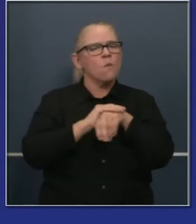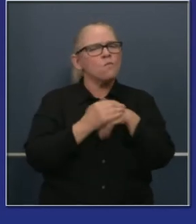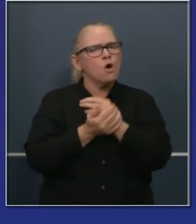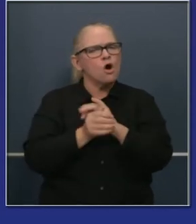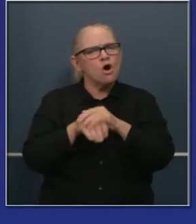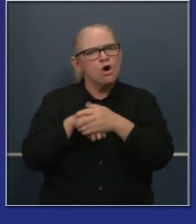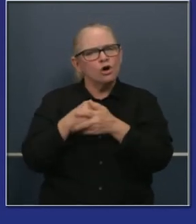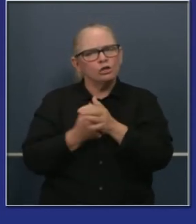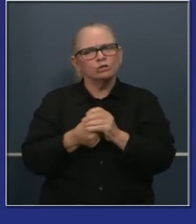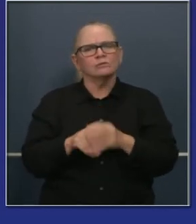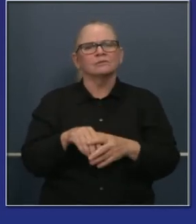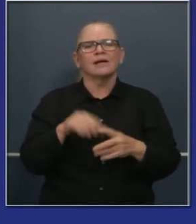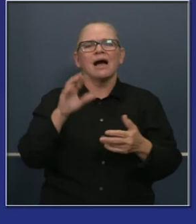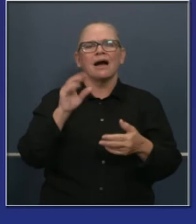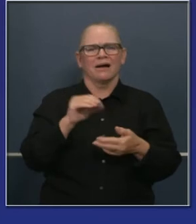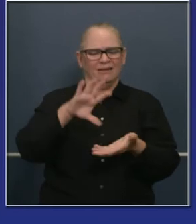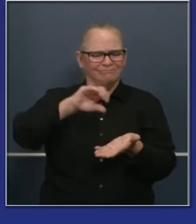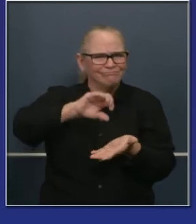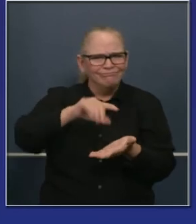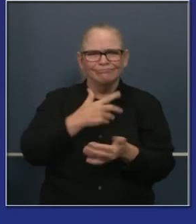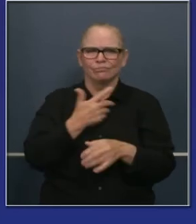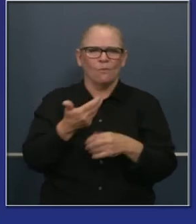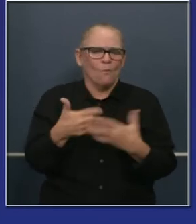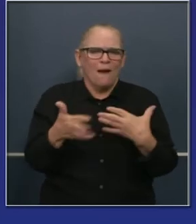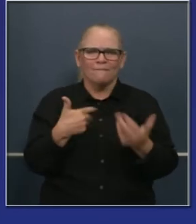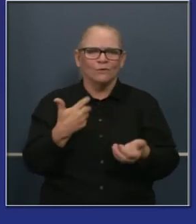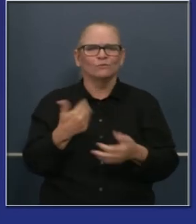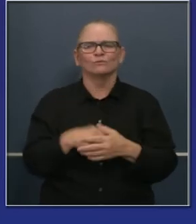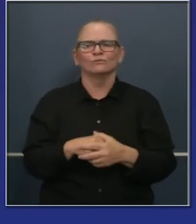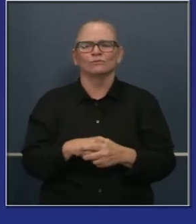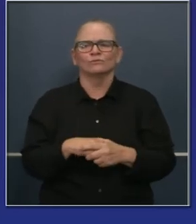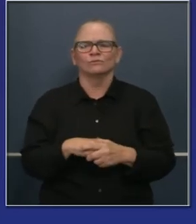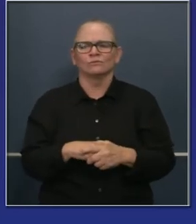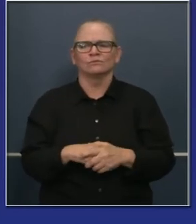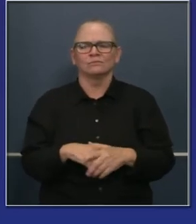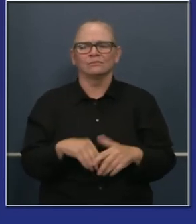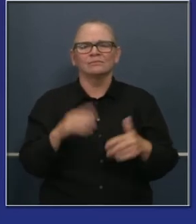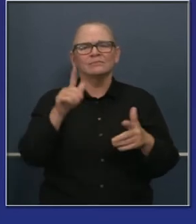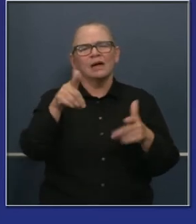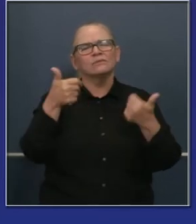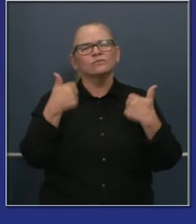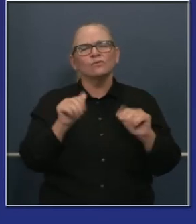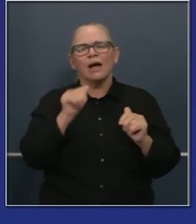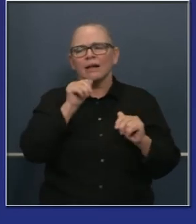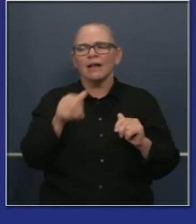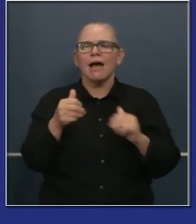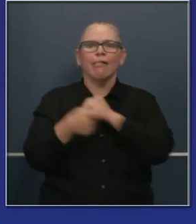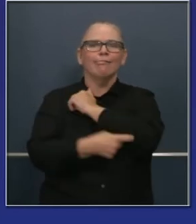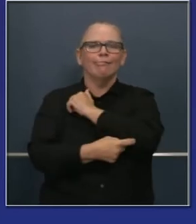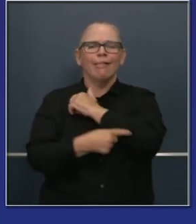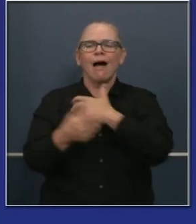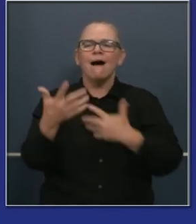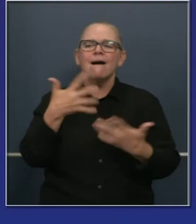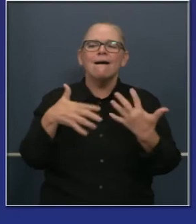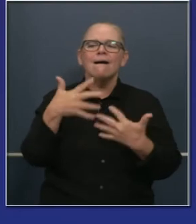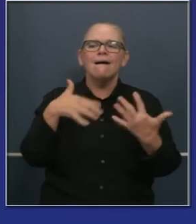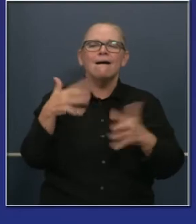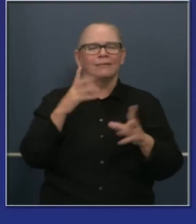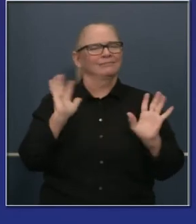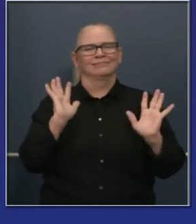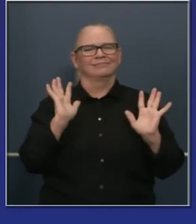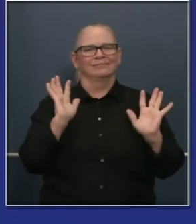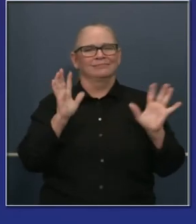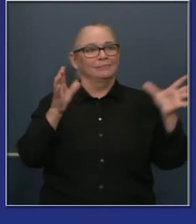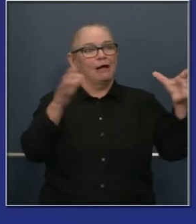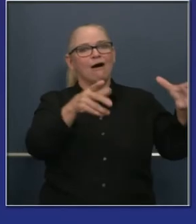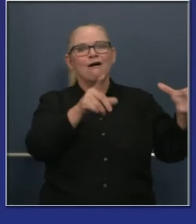sobre la higiene y minimizando en lo posible combinarlos con otras personas en más más ampliamente al salir y hacer